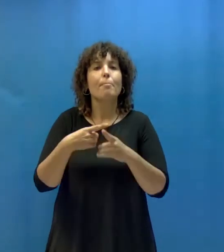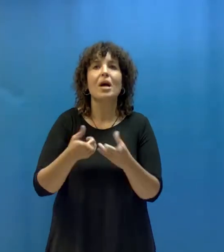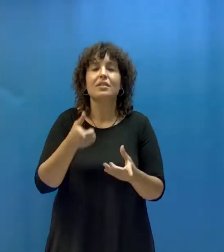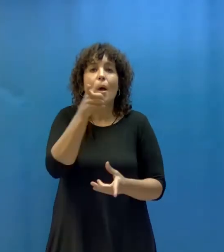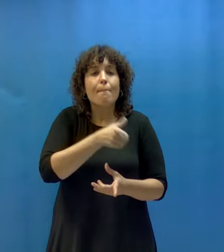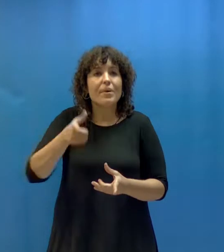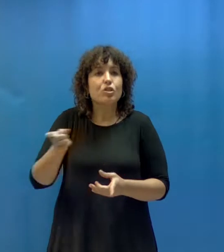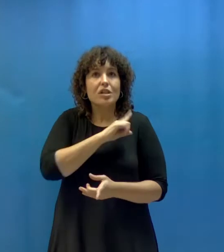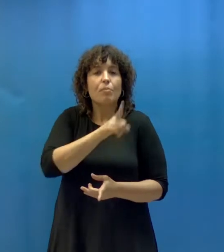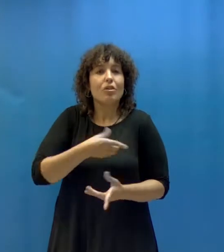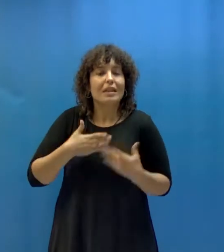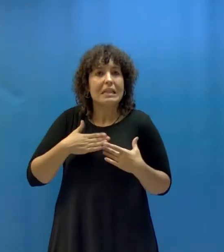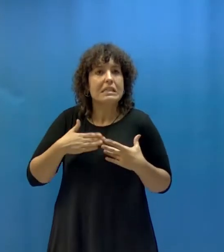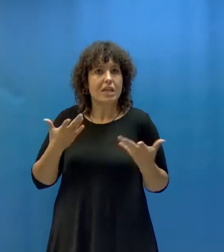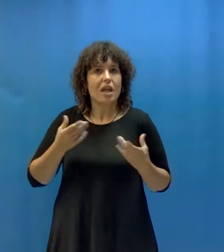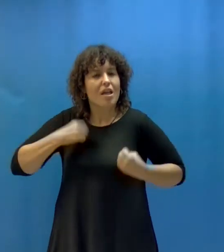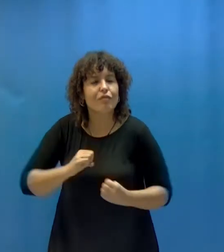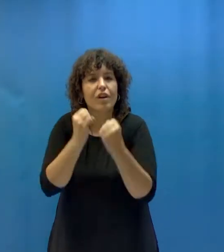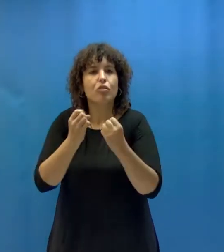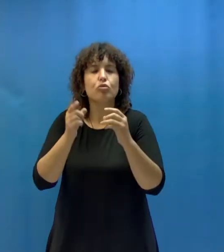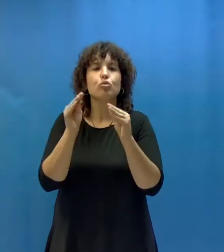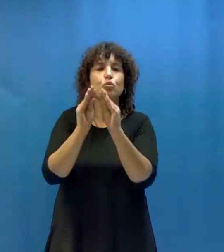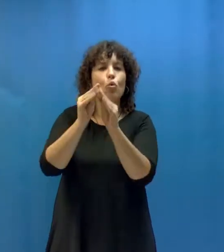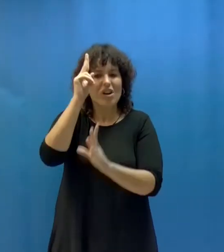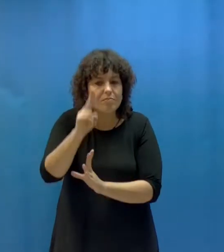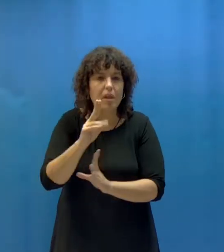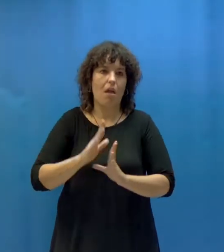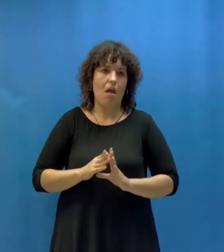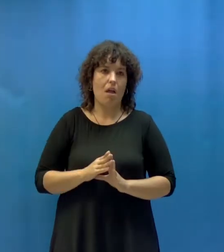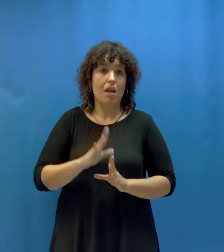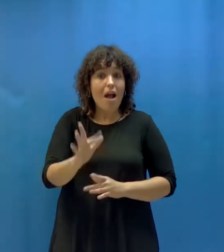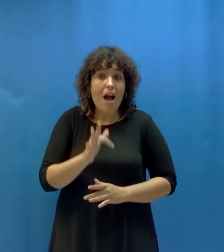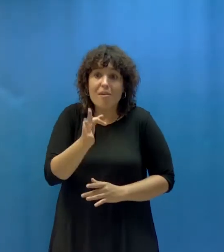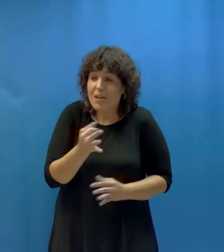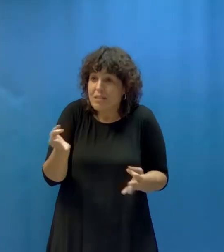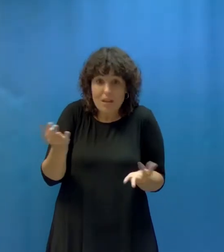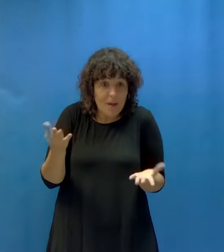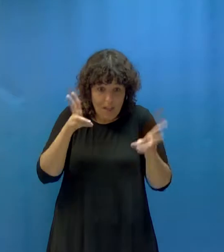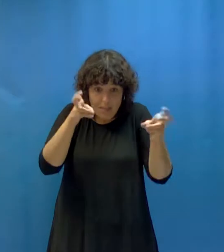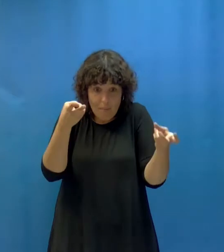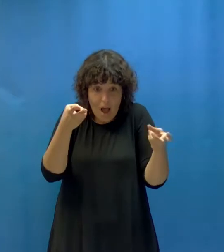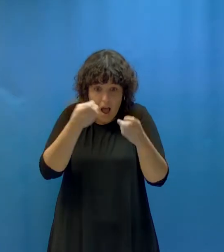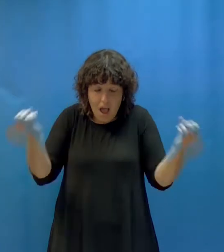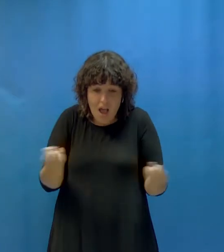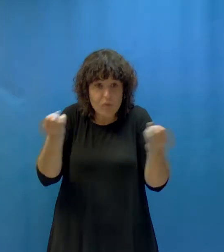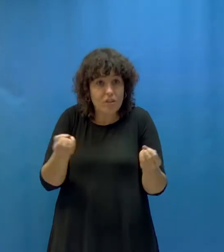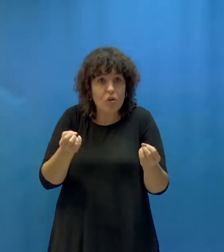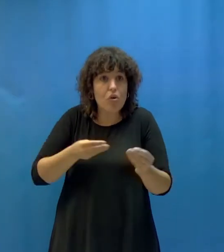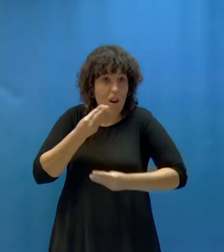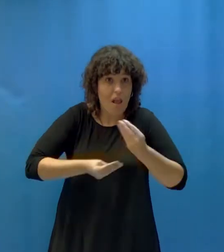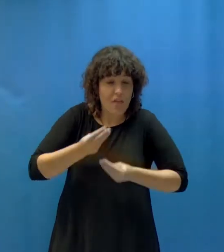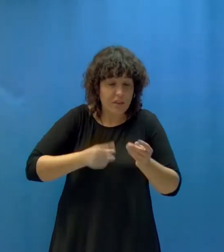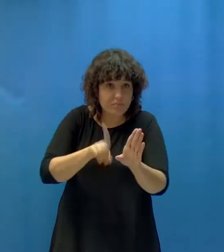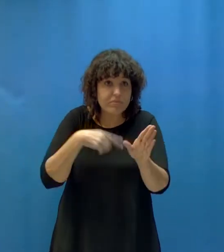deportistas, que son muchos. Pero es que además es preciso abordar esta actuación no por modernizar la instalación, sino